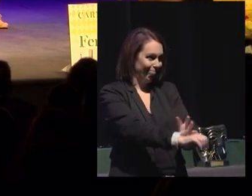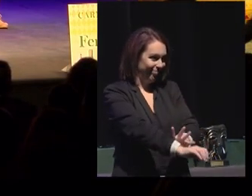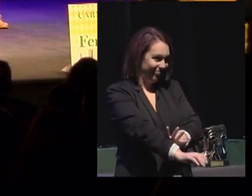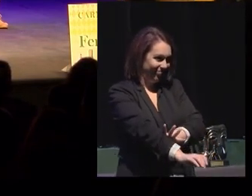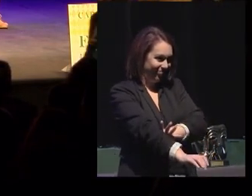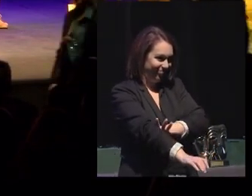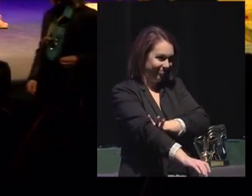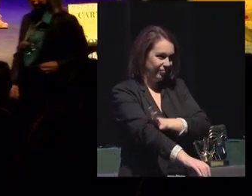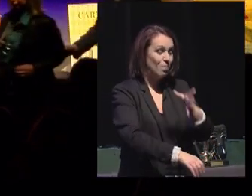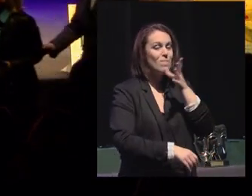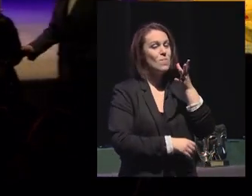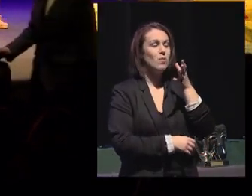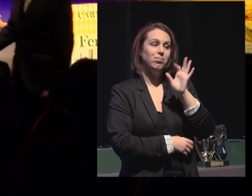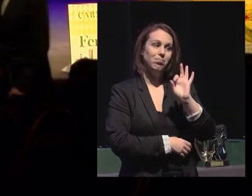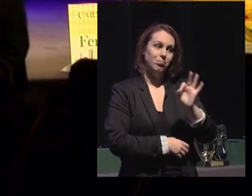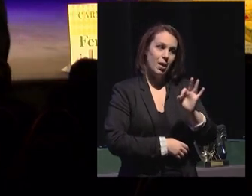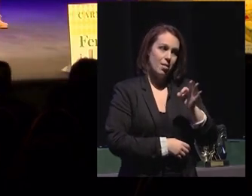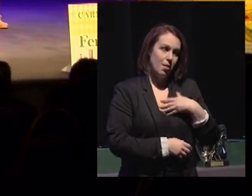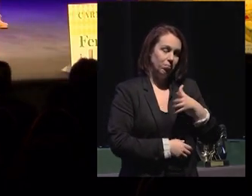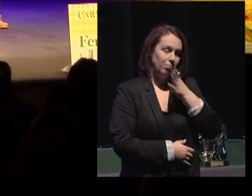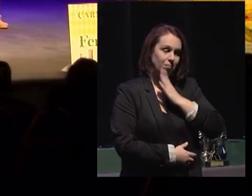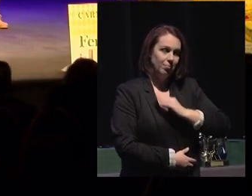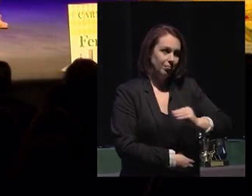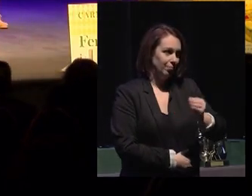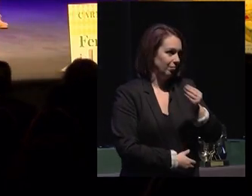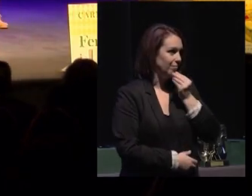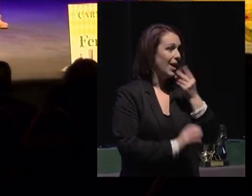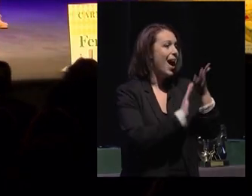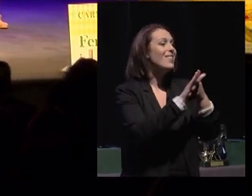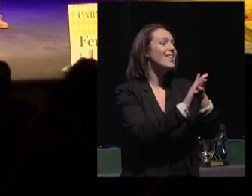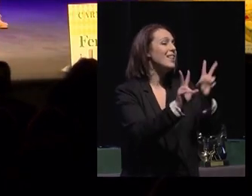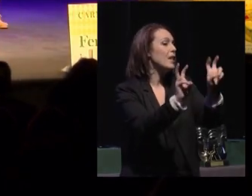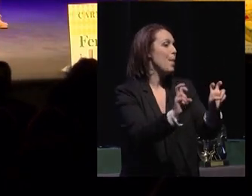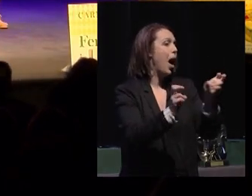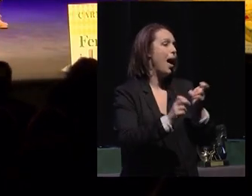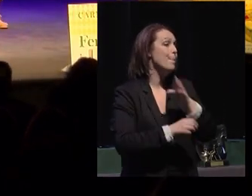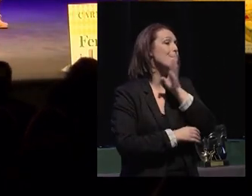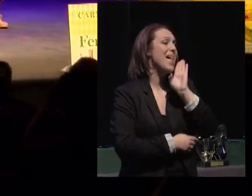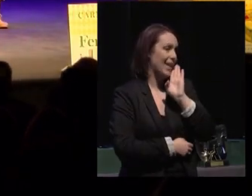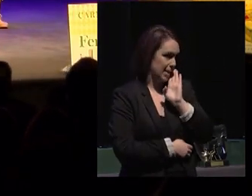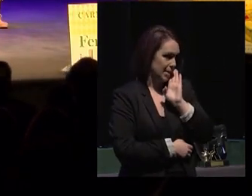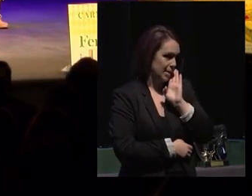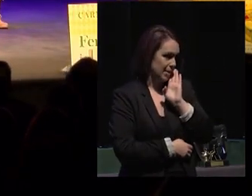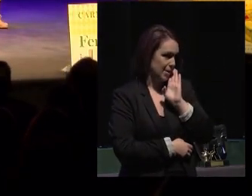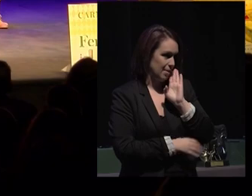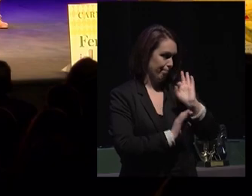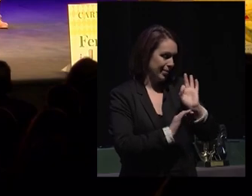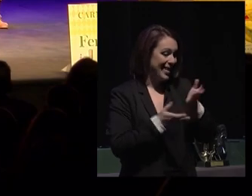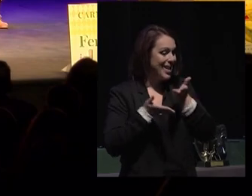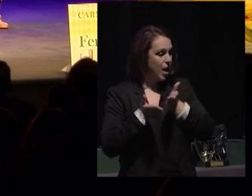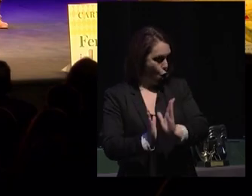punta, porque es verdaderamente espectacular. Una letra que habla de una madre, de un